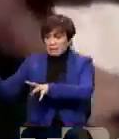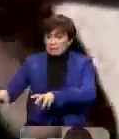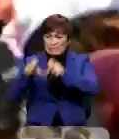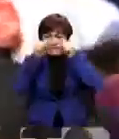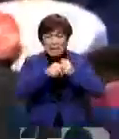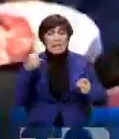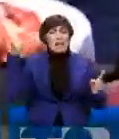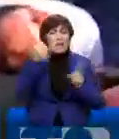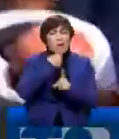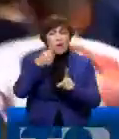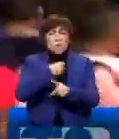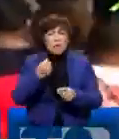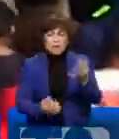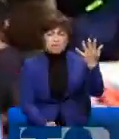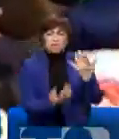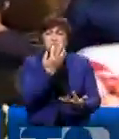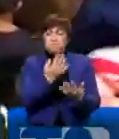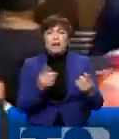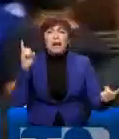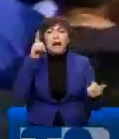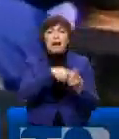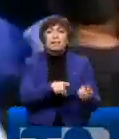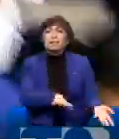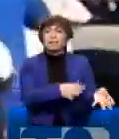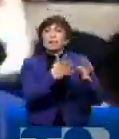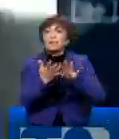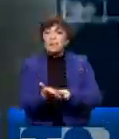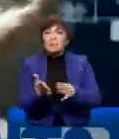golpearon y los quemaron hasta matarlos.